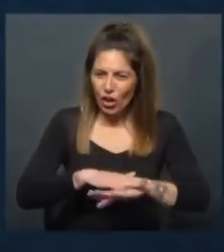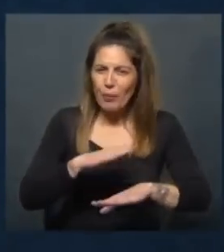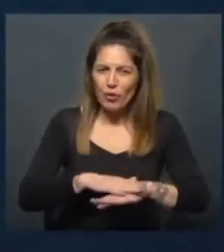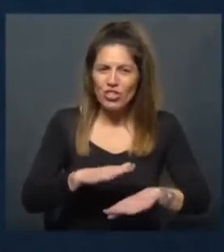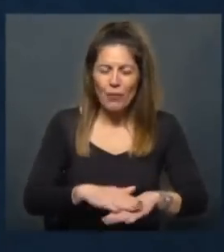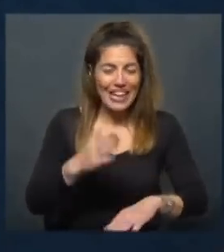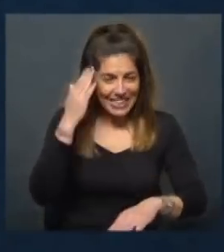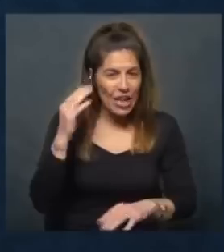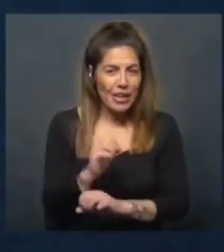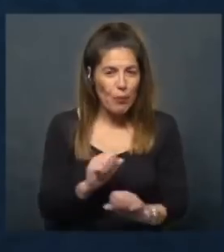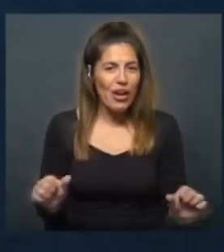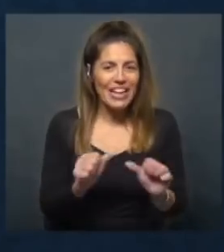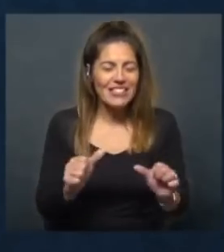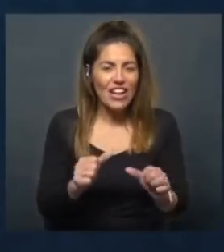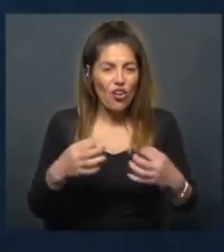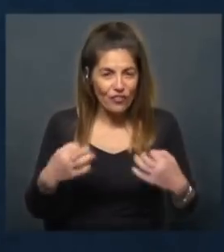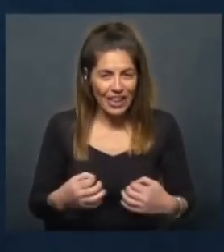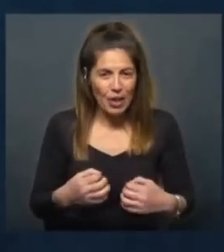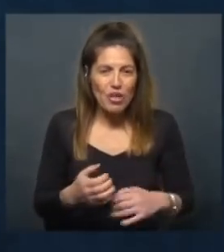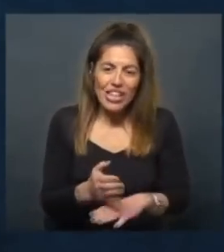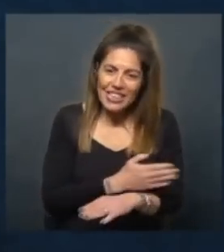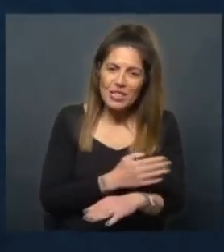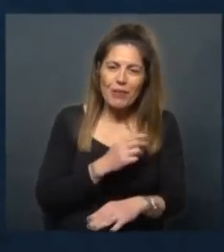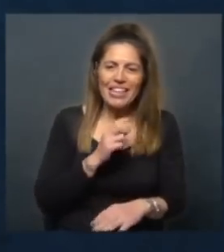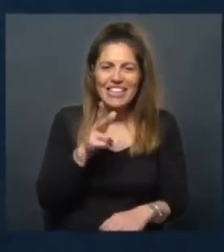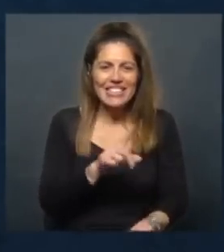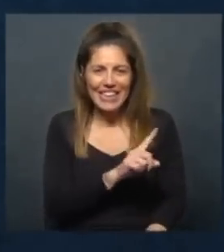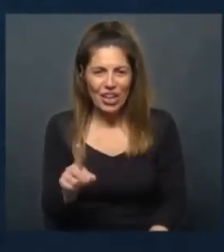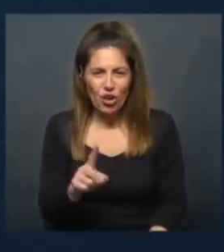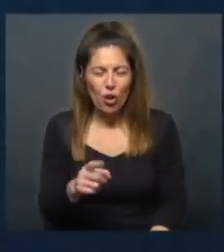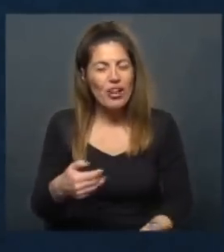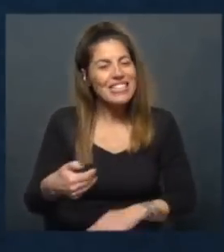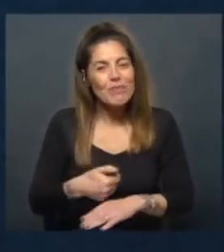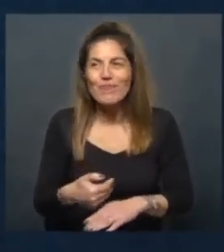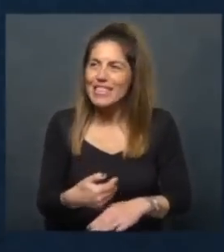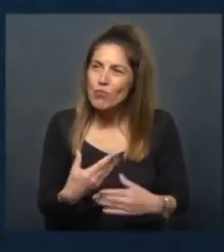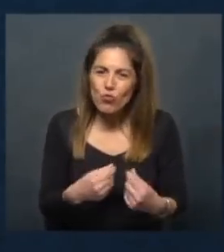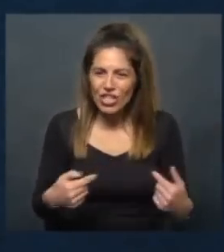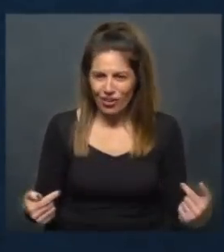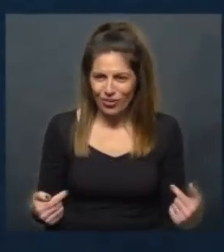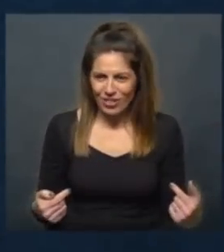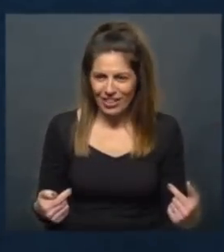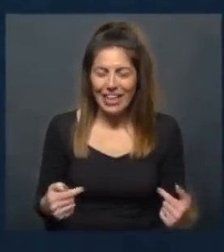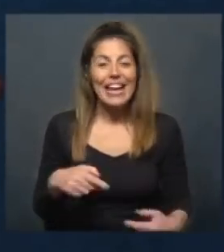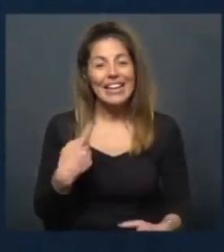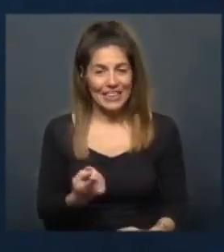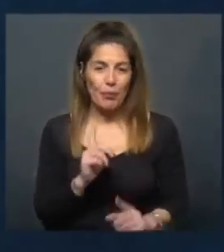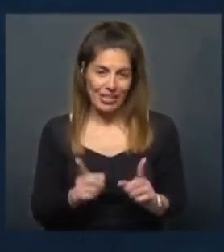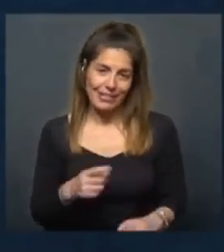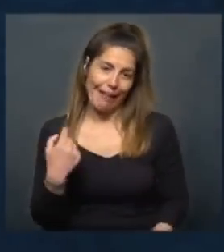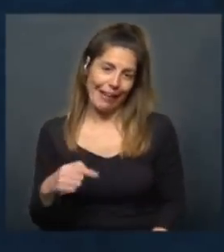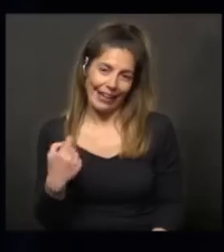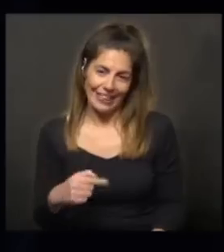bien pero que tienen una anticipación negativa de autoexigencia no y después tenés el